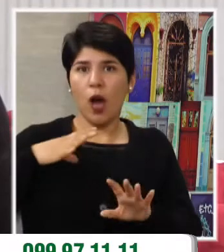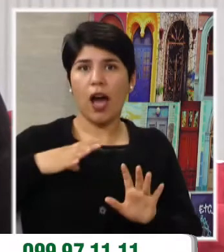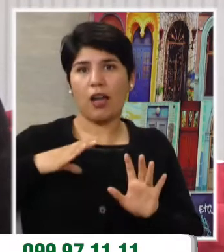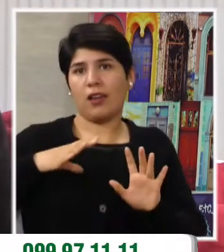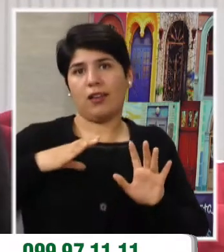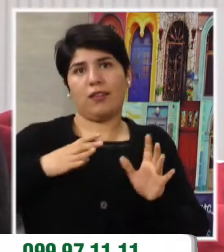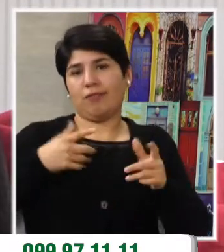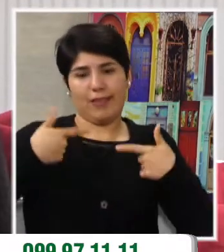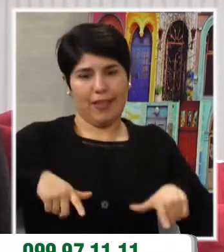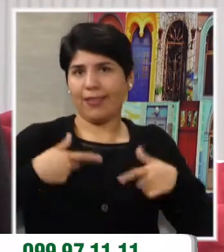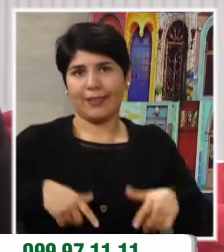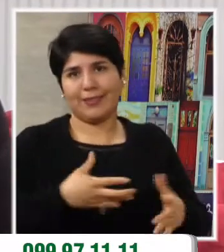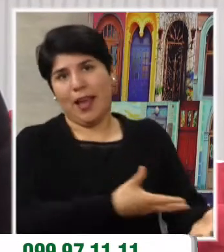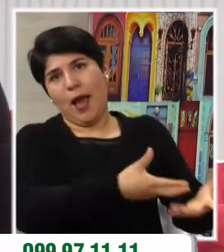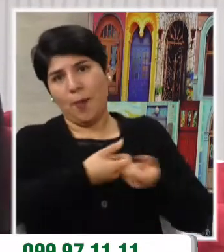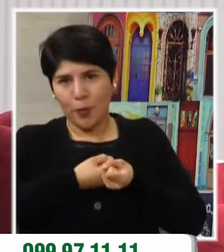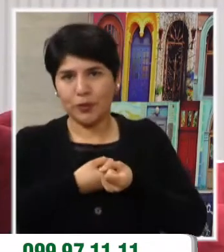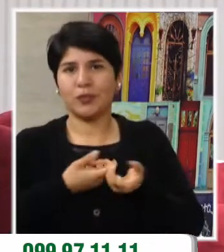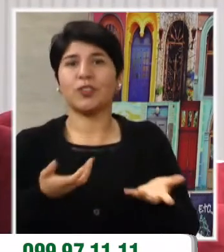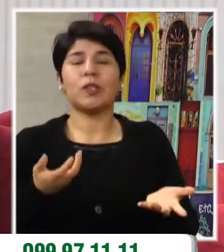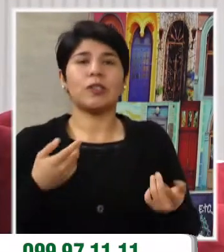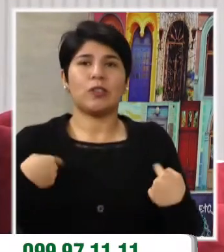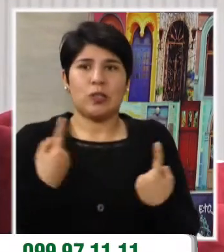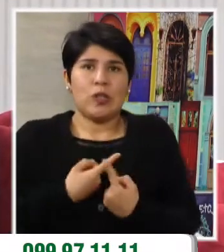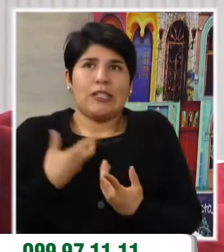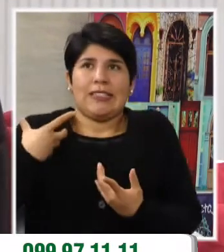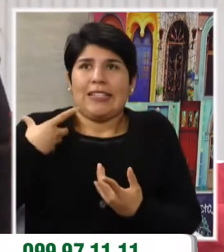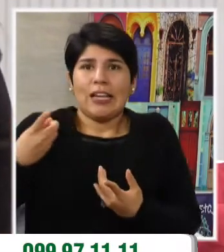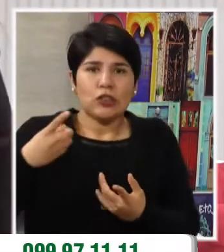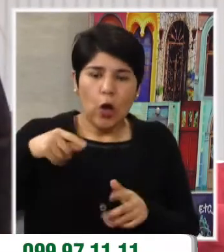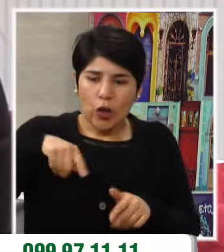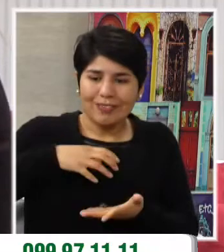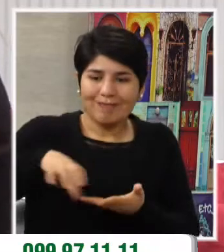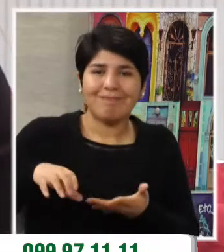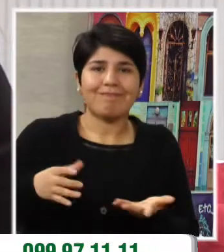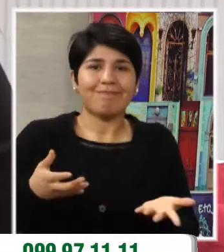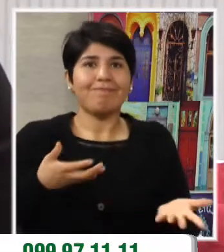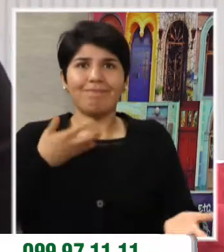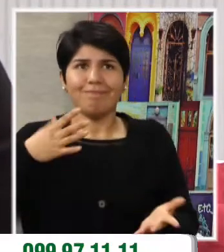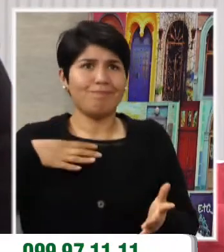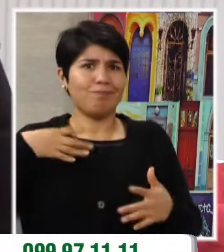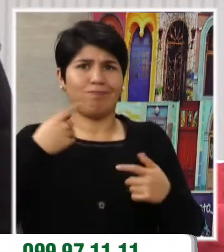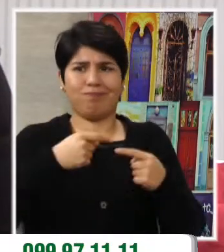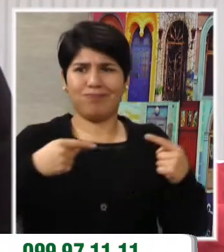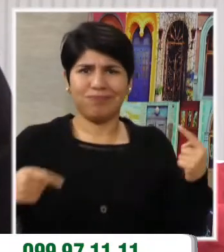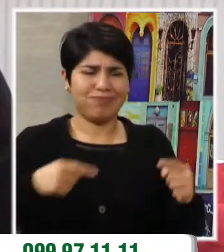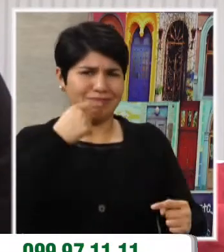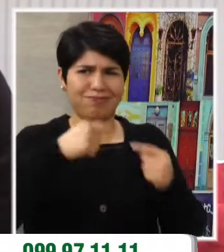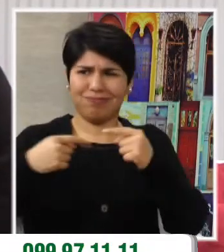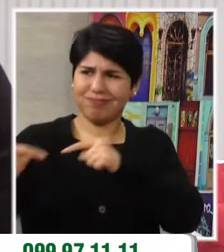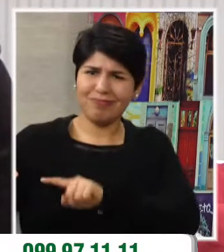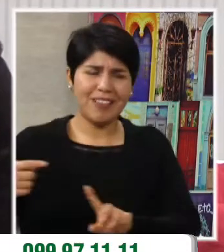el apoyo de toda la intendencia porque es imposible es una dirección transversal para que la